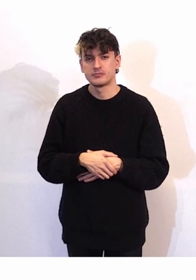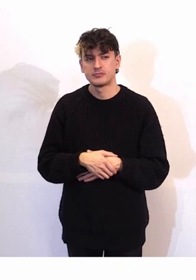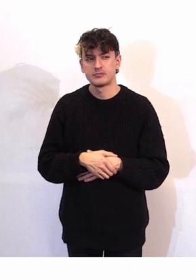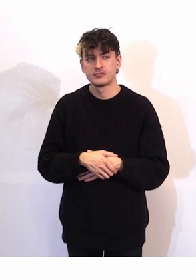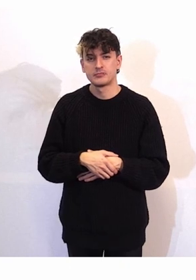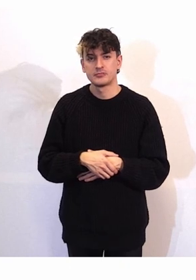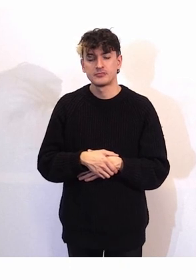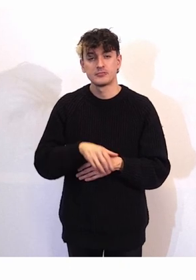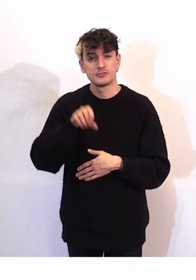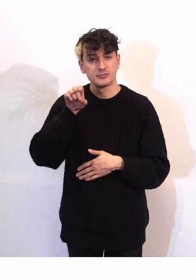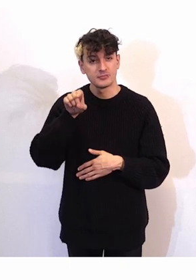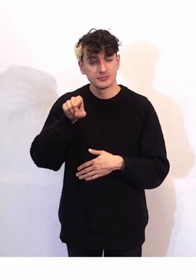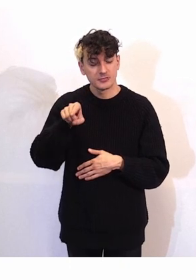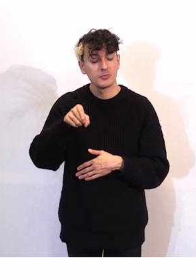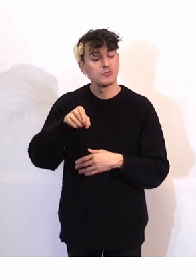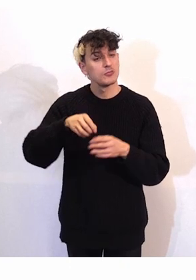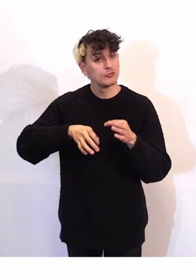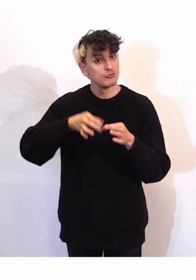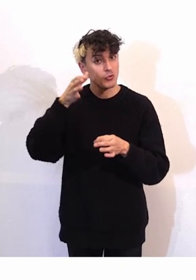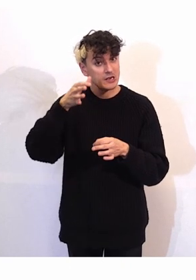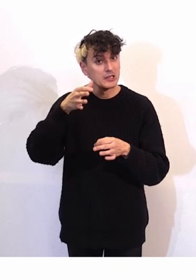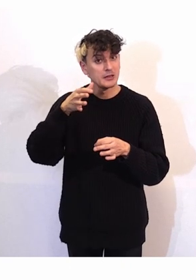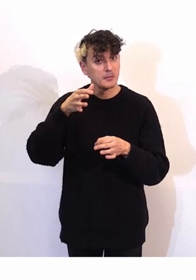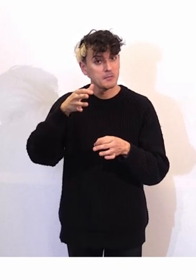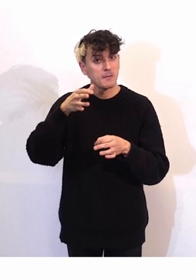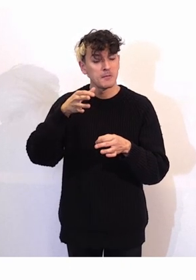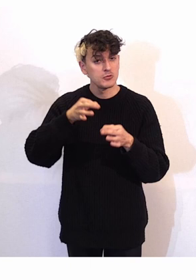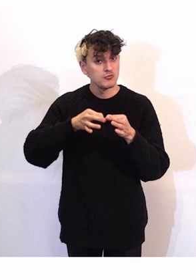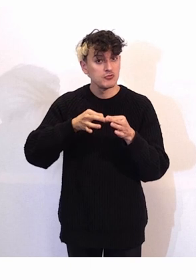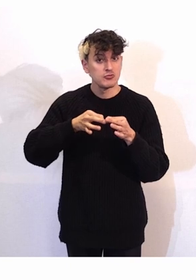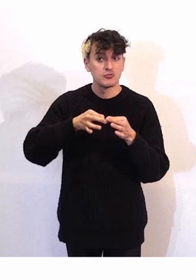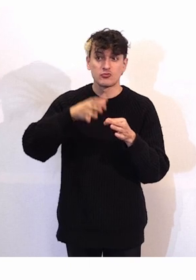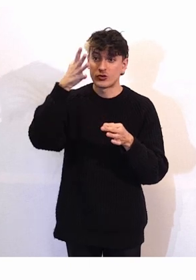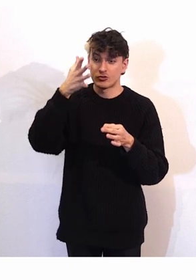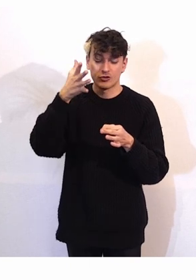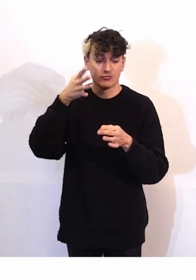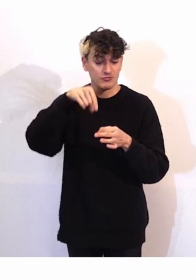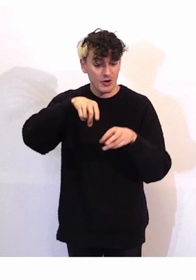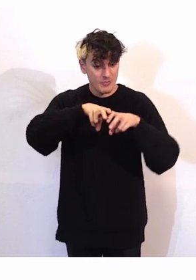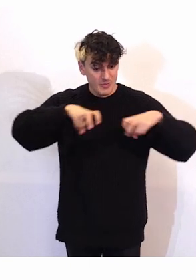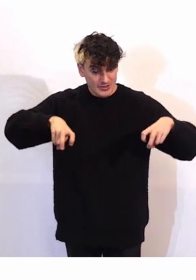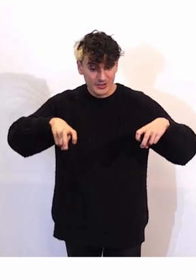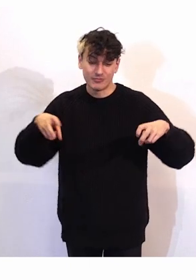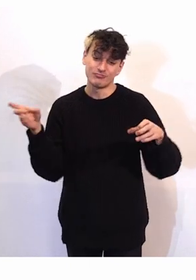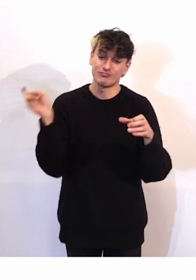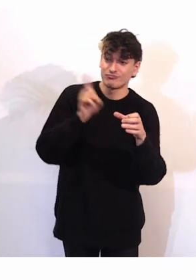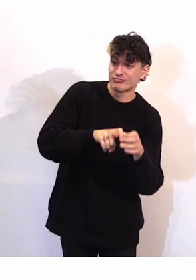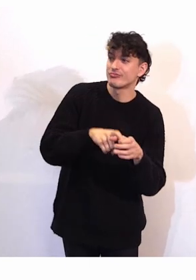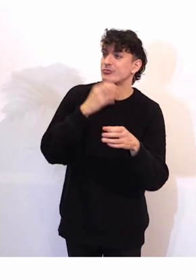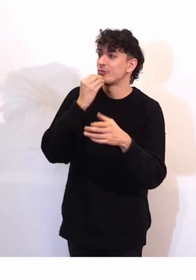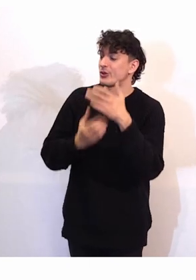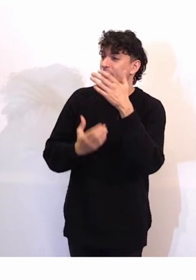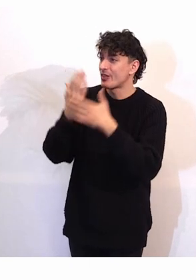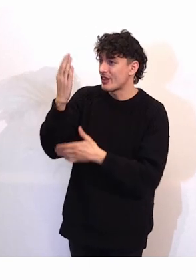Y tenemos la suerte de poder contar con ella en la mesa. Buenos días, Carmen.